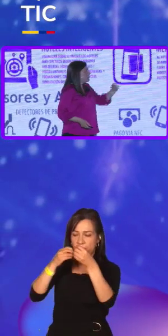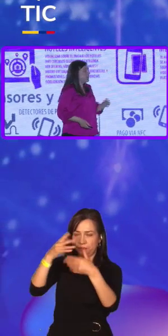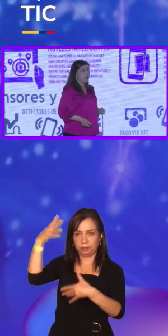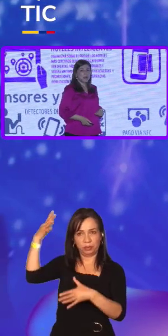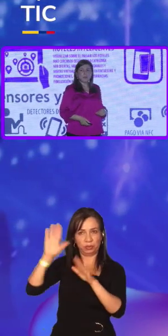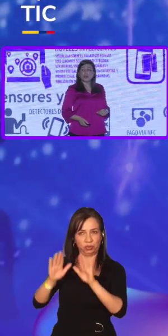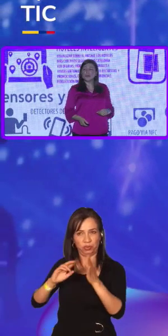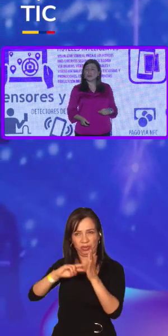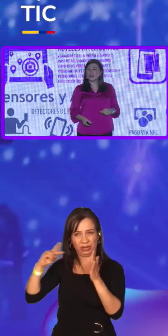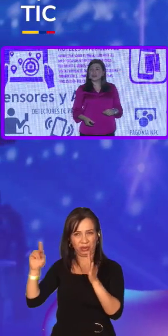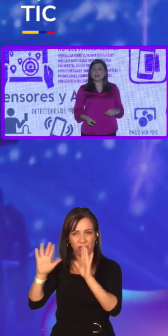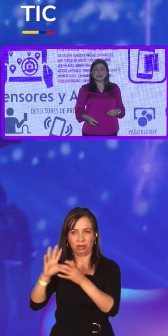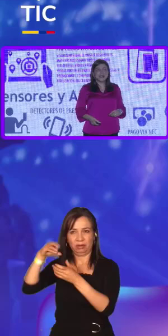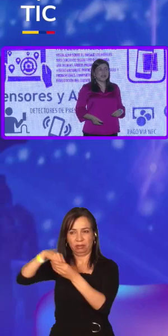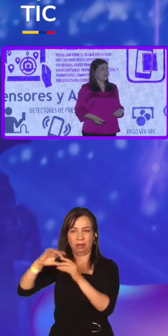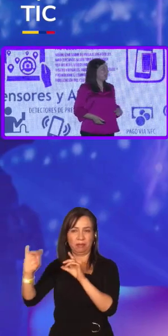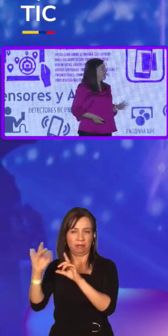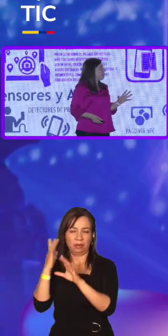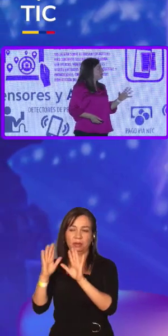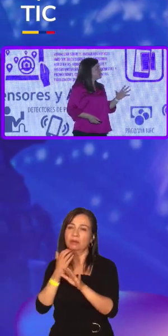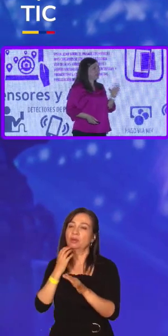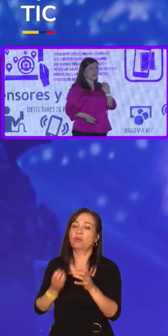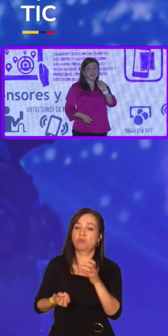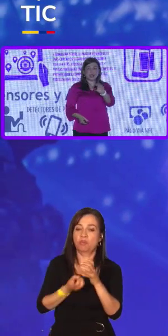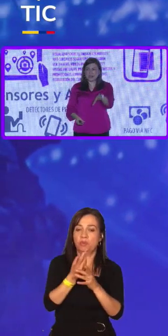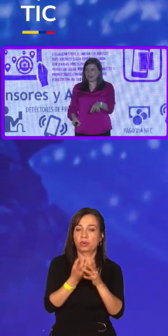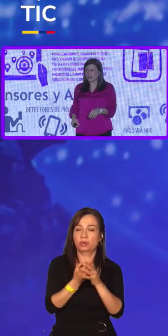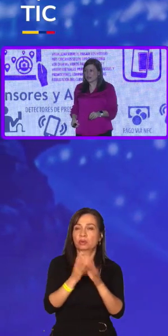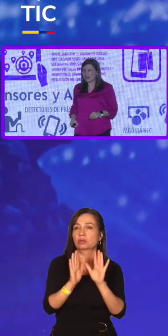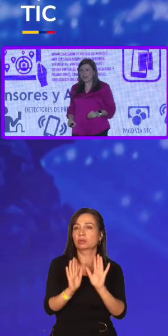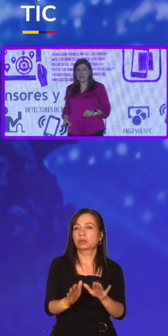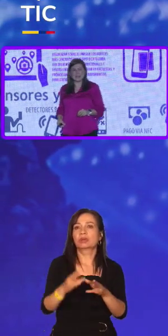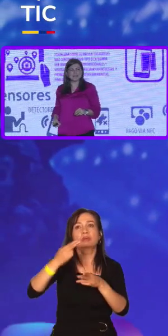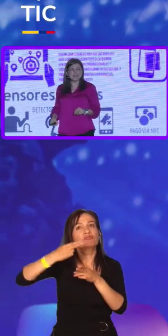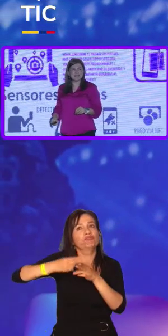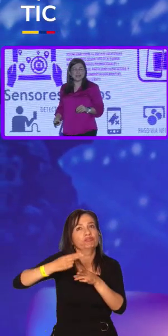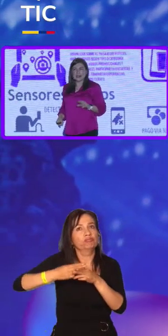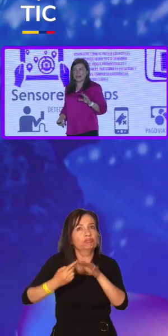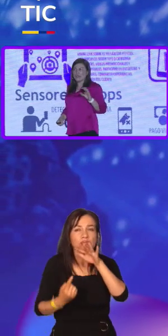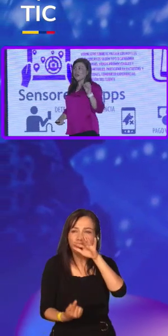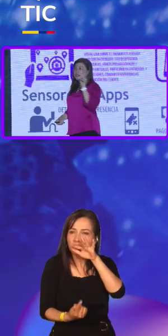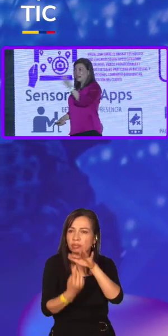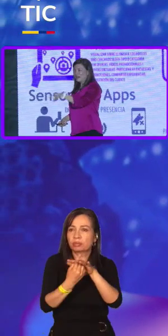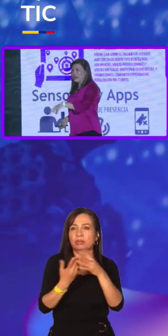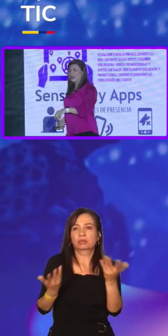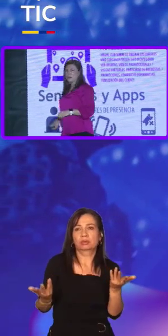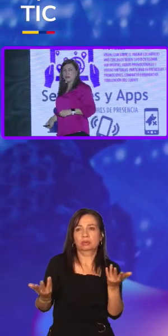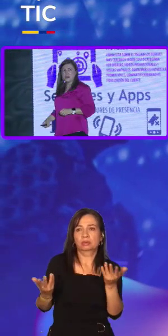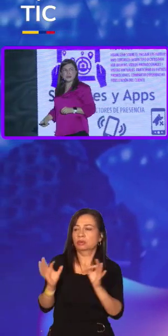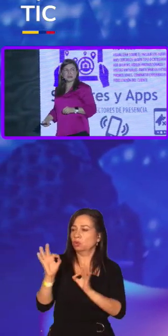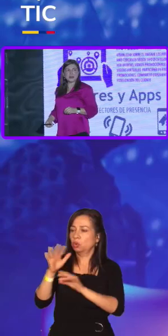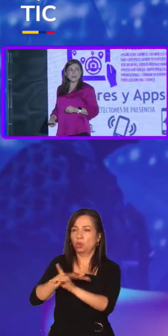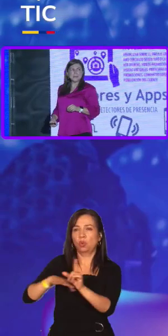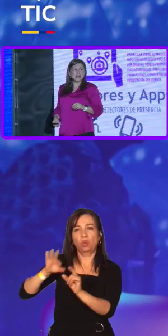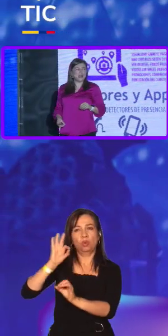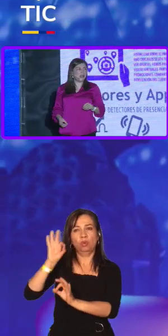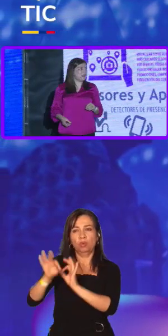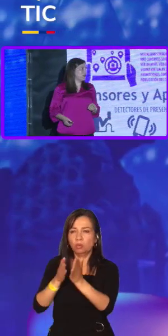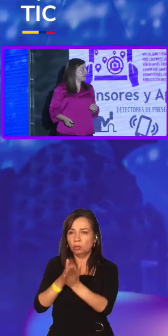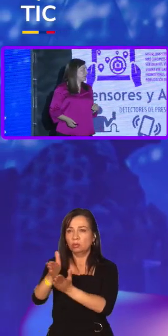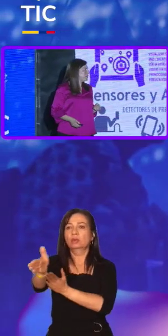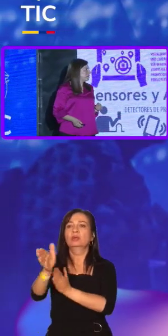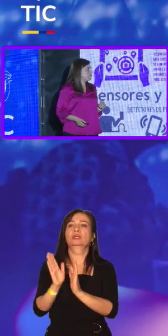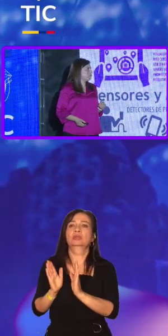tengo productos donde quiero mostrar denominaciones de origen, sostenibilidad del